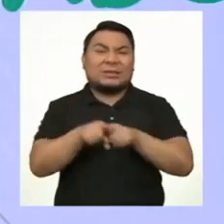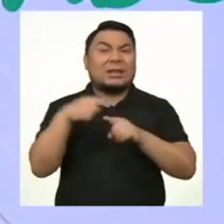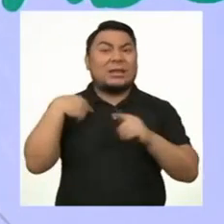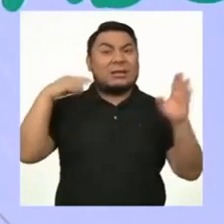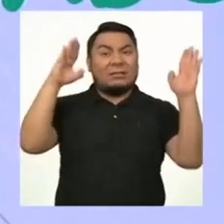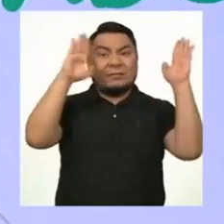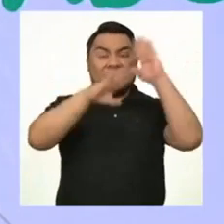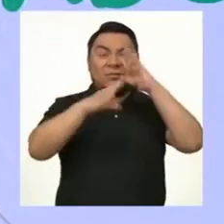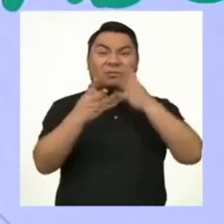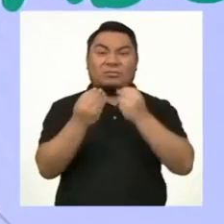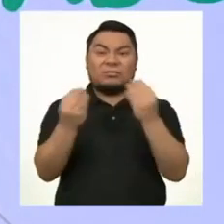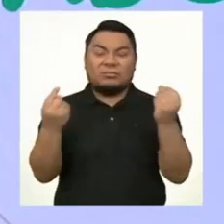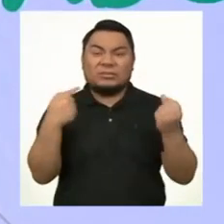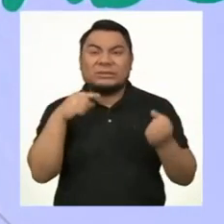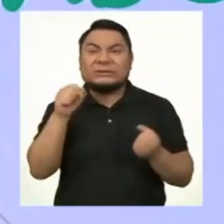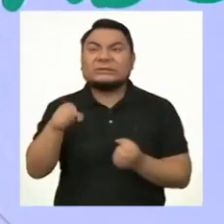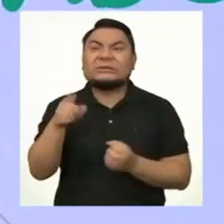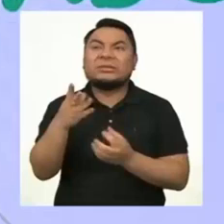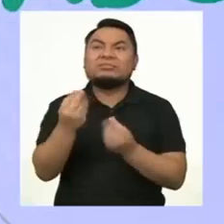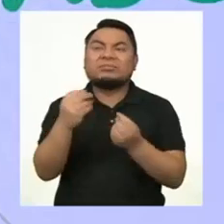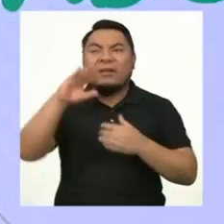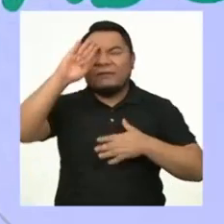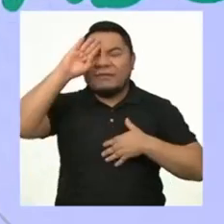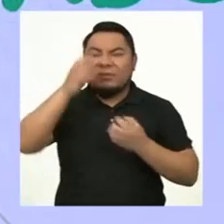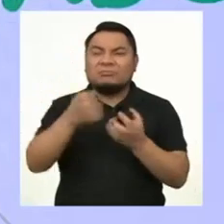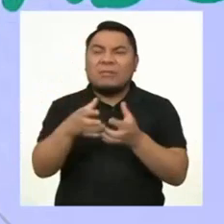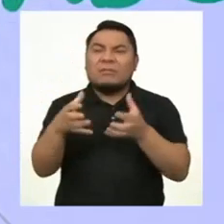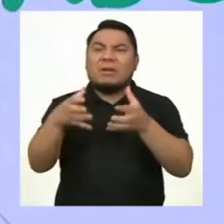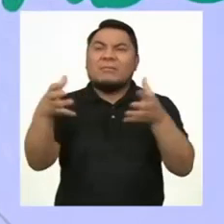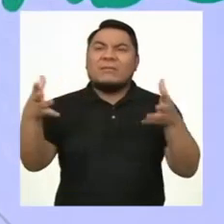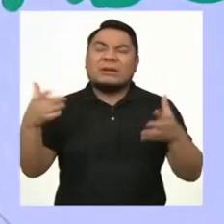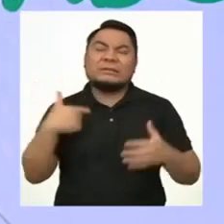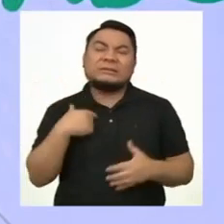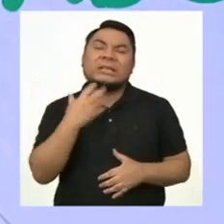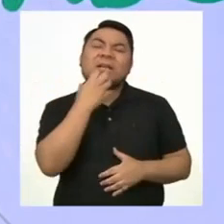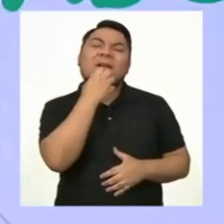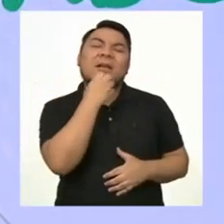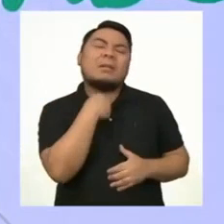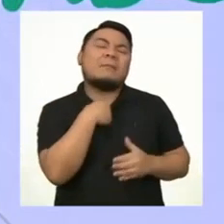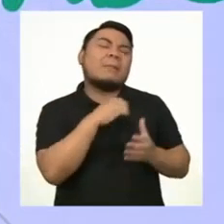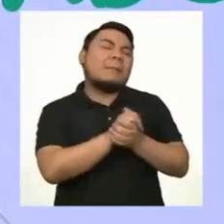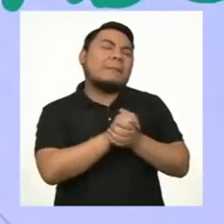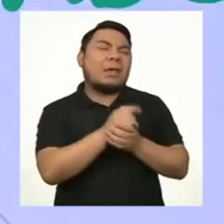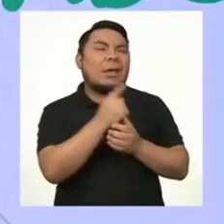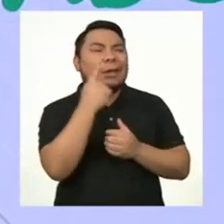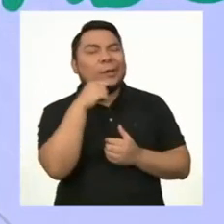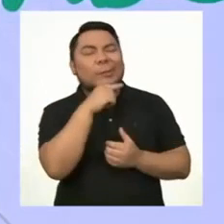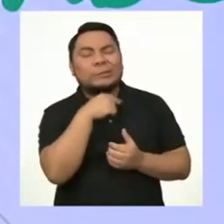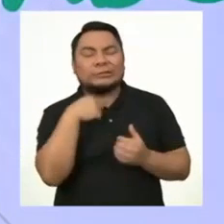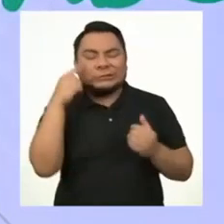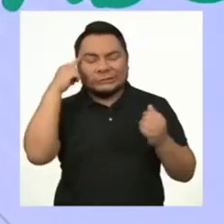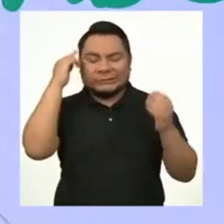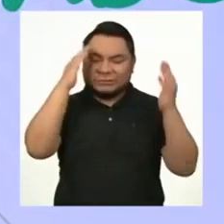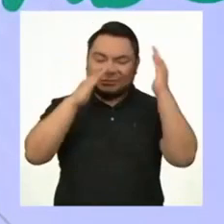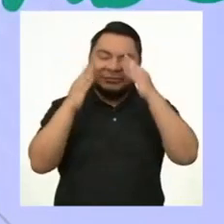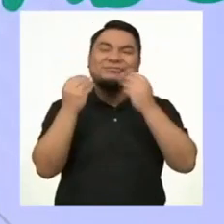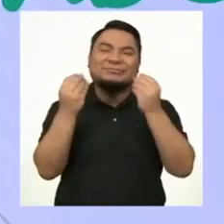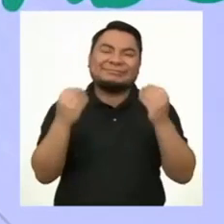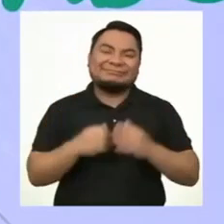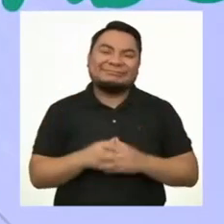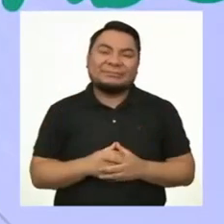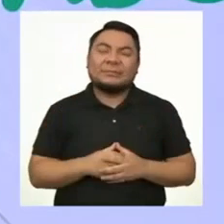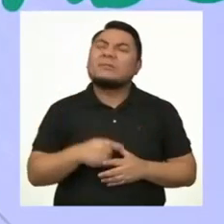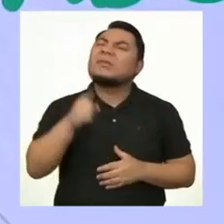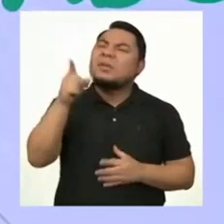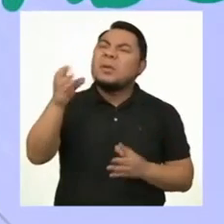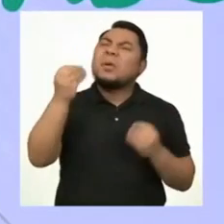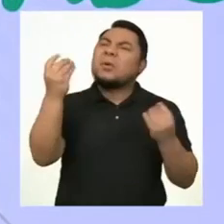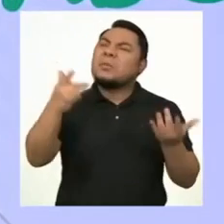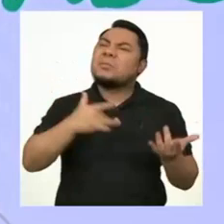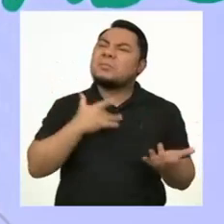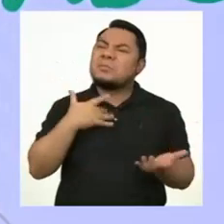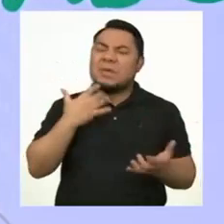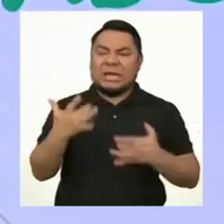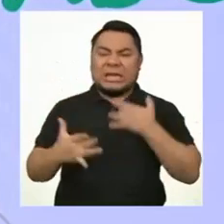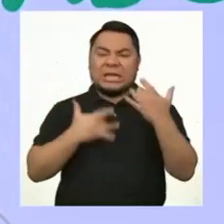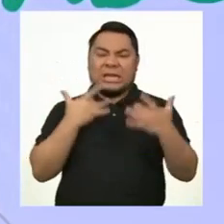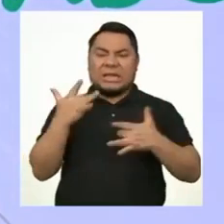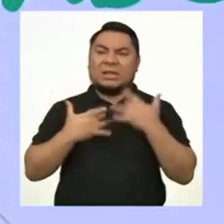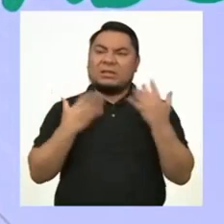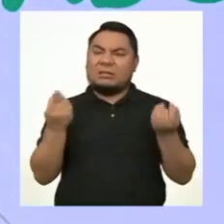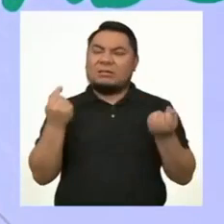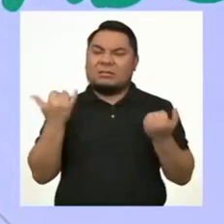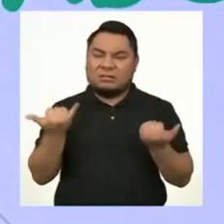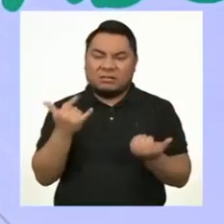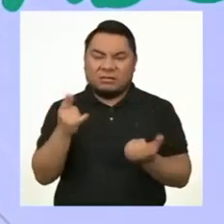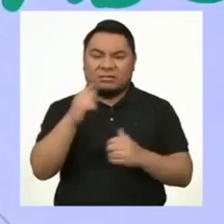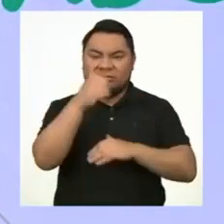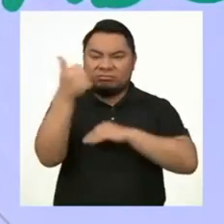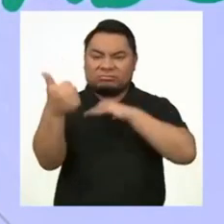salen nuevas cifras sobre contagios. Que extraño a mis amigas y amigos. ¿Tú cómo estás llevando la marea de emociones que este periodo